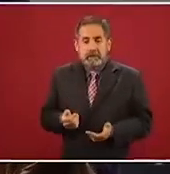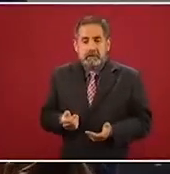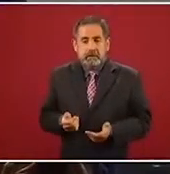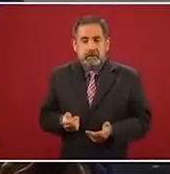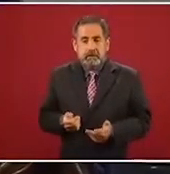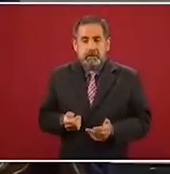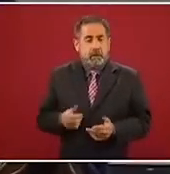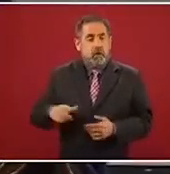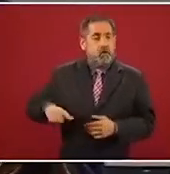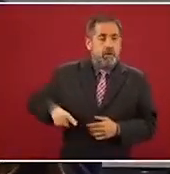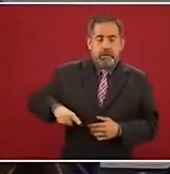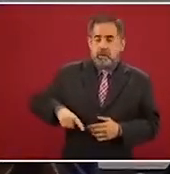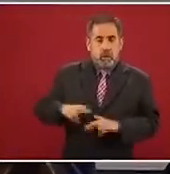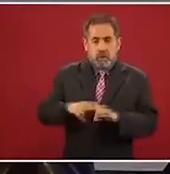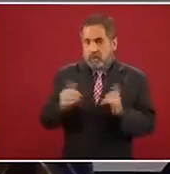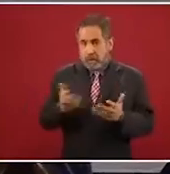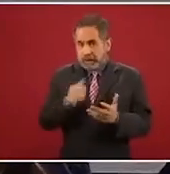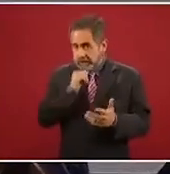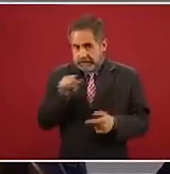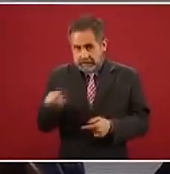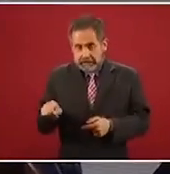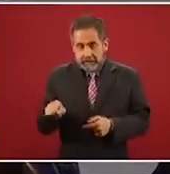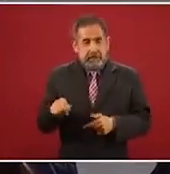ni el gobierno ni